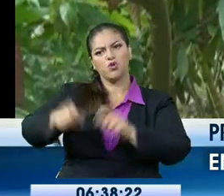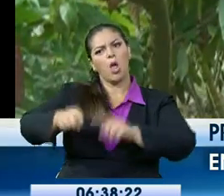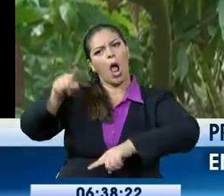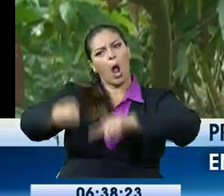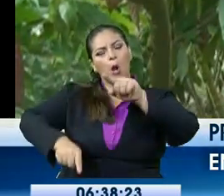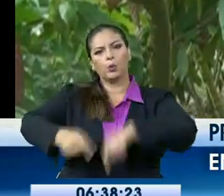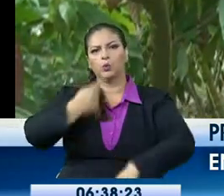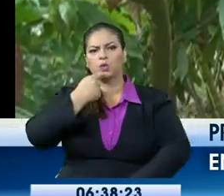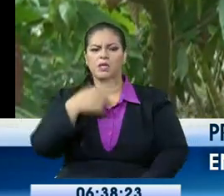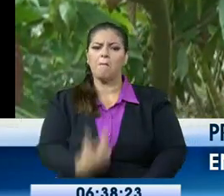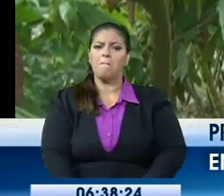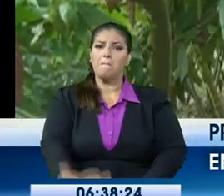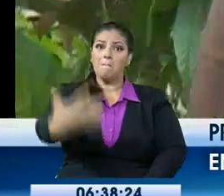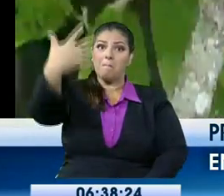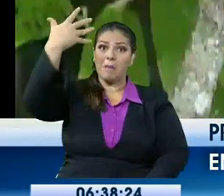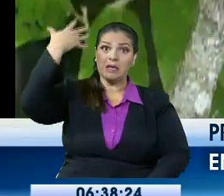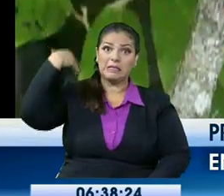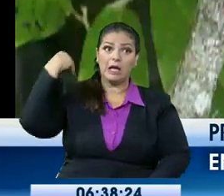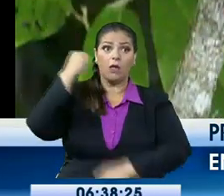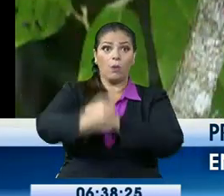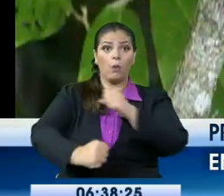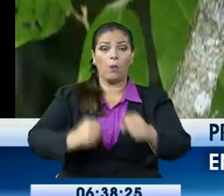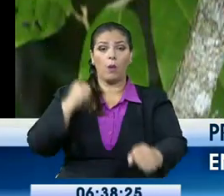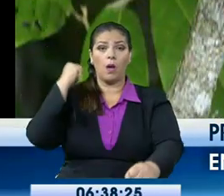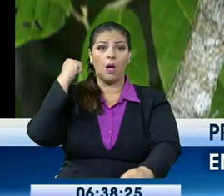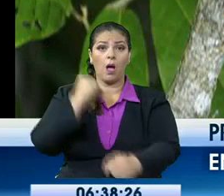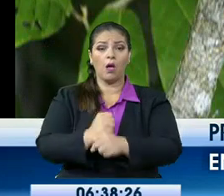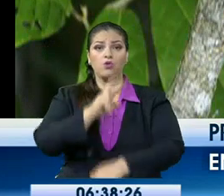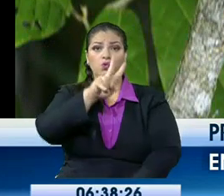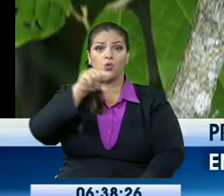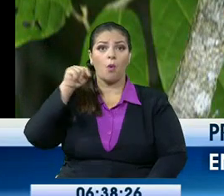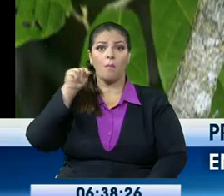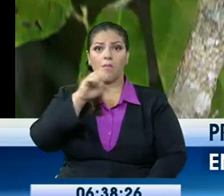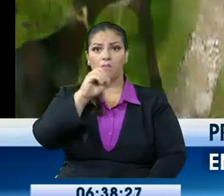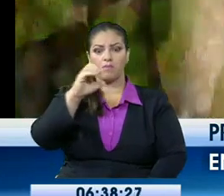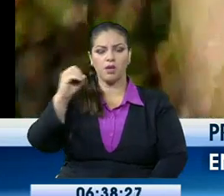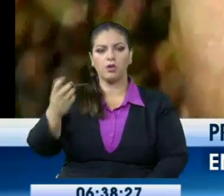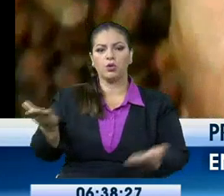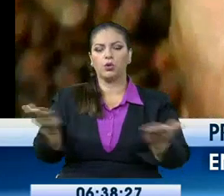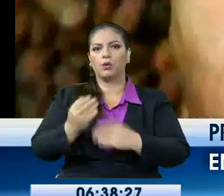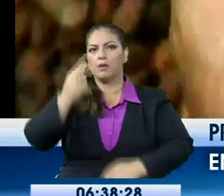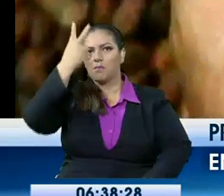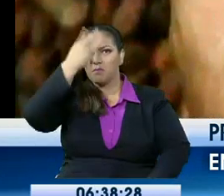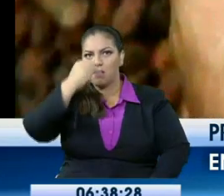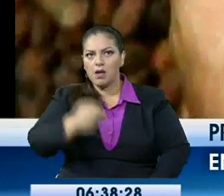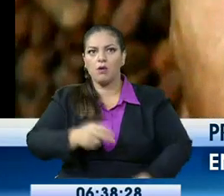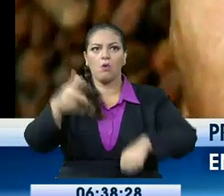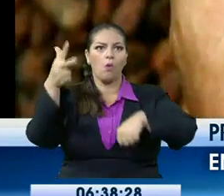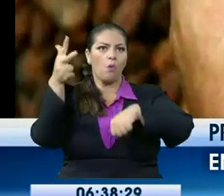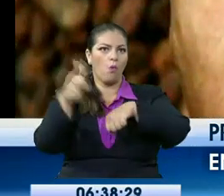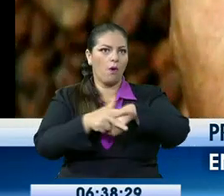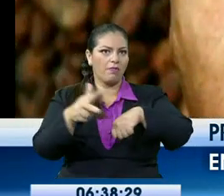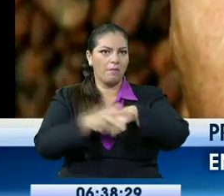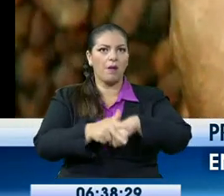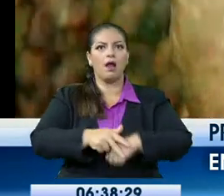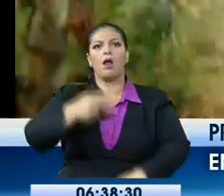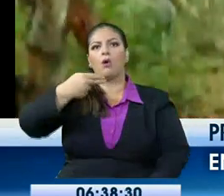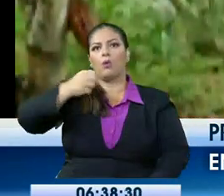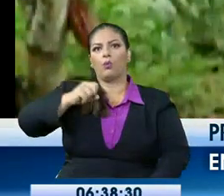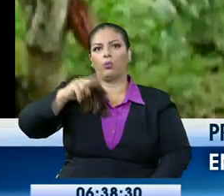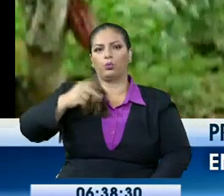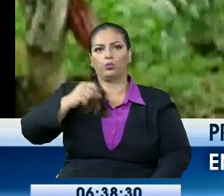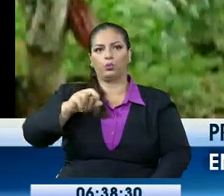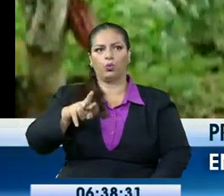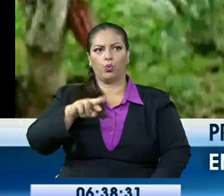cacao se encontraba en Mesoamérica, México, Guatemala y Honduras, donde su uso está atestiguado alrededor de los